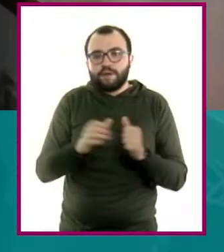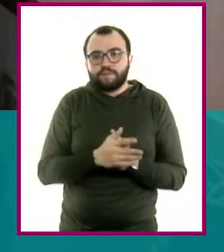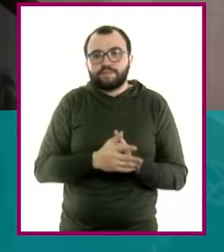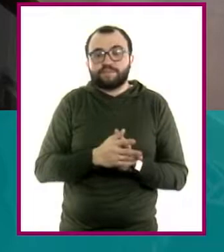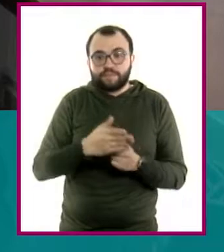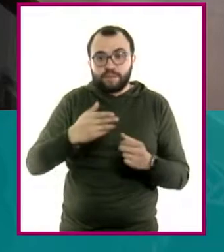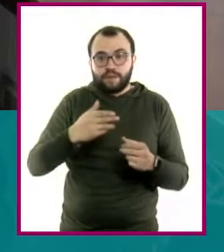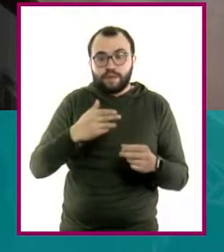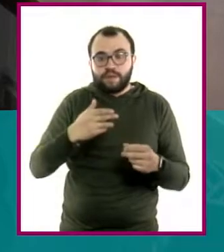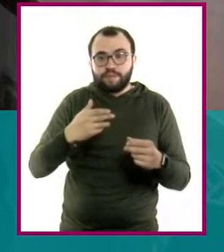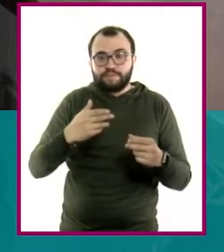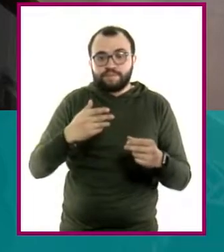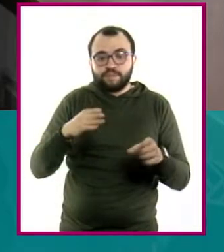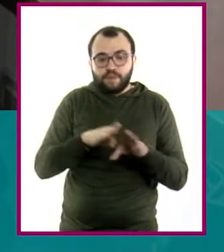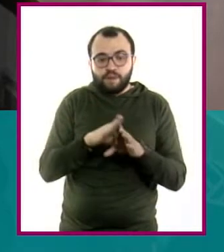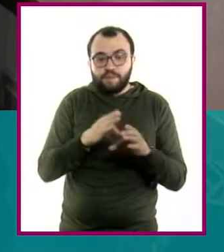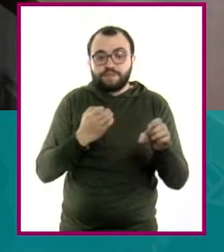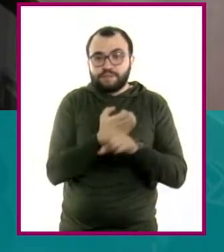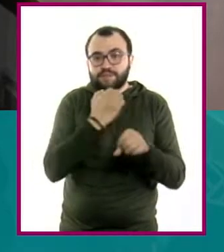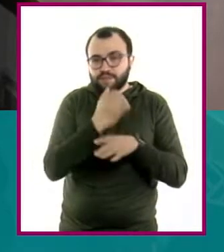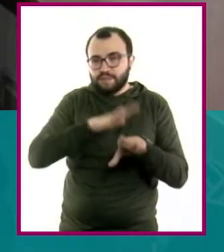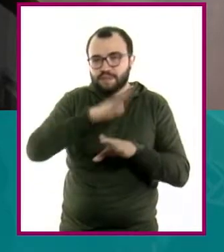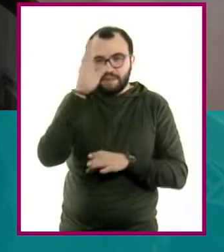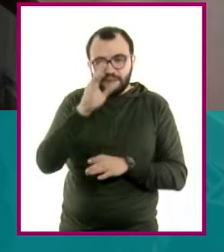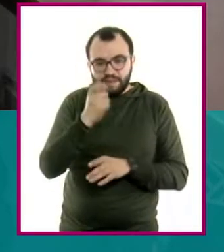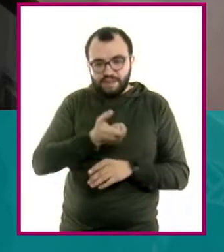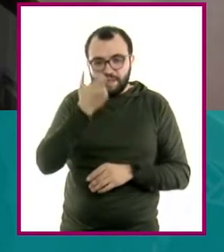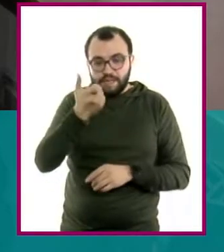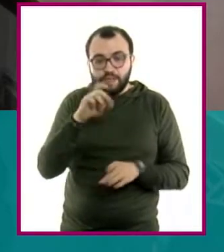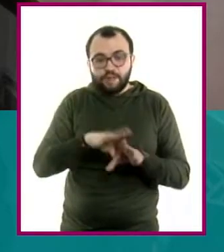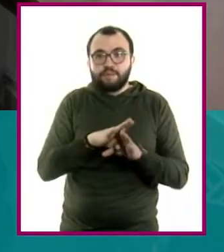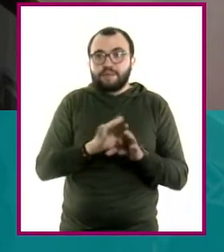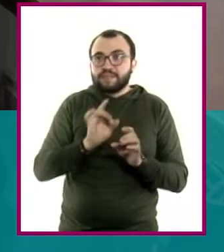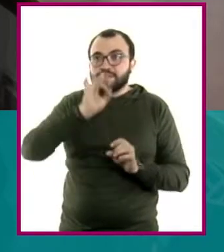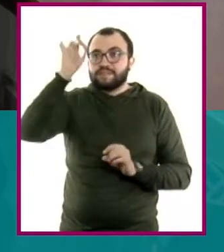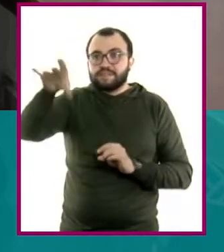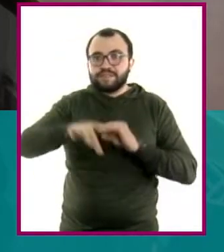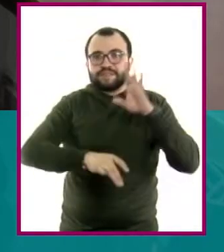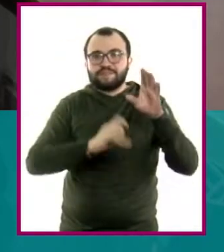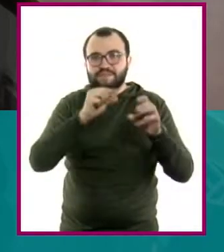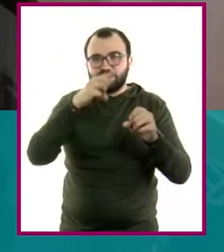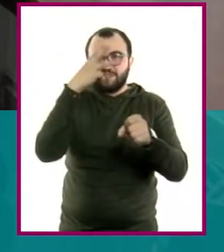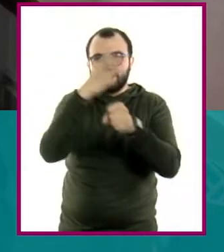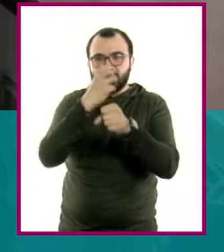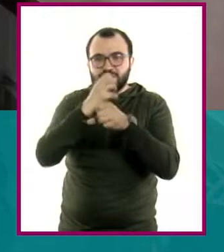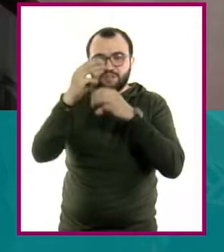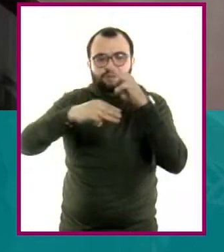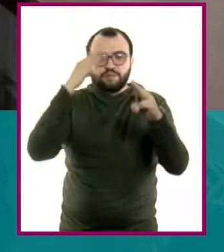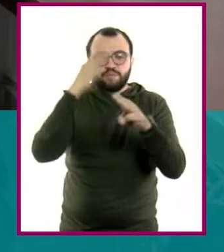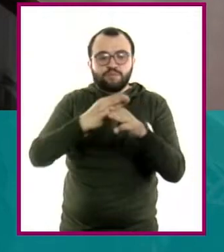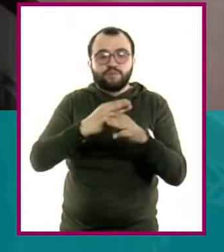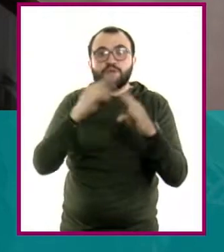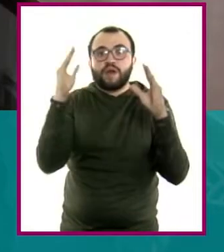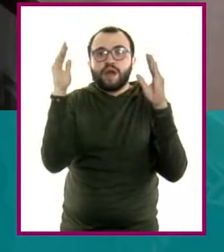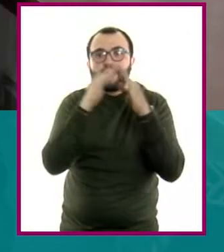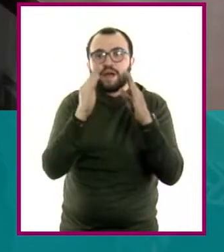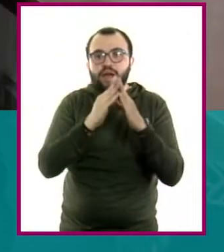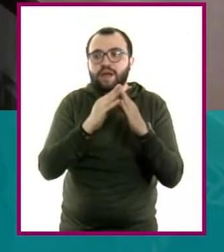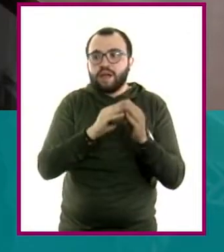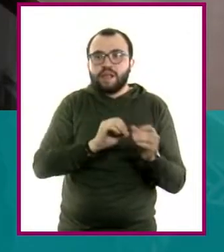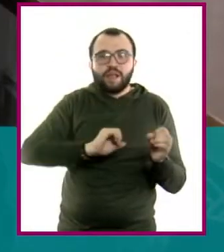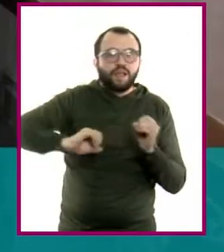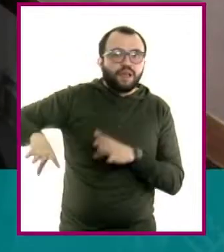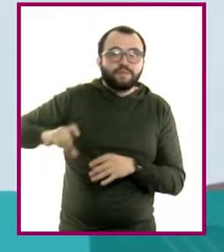exportando sus industrias contaminantes a los países denominados del tercer mundo, dejando en casa a las industrias no